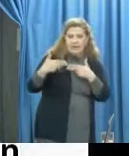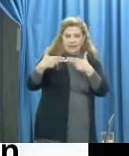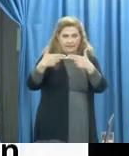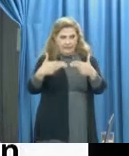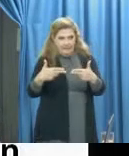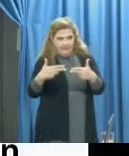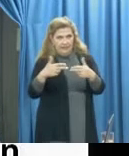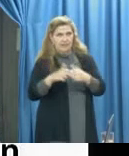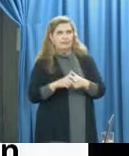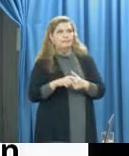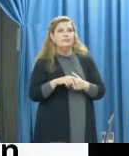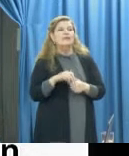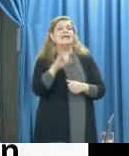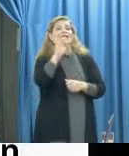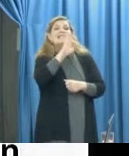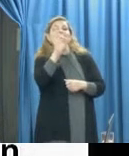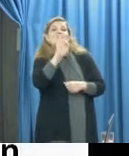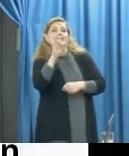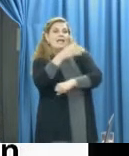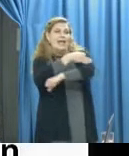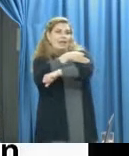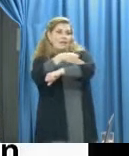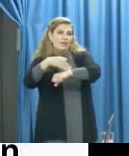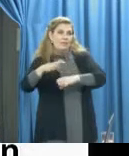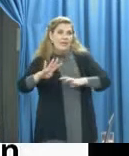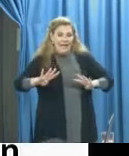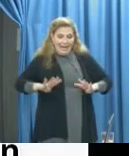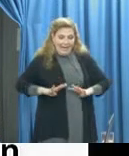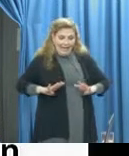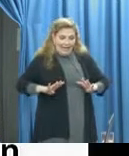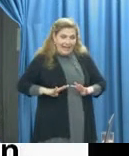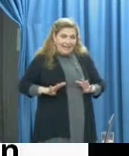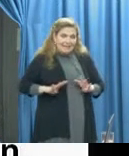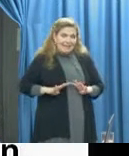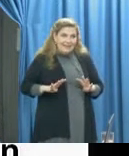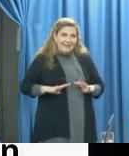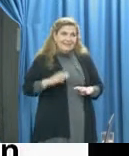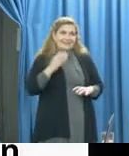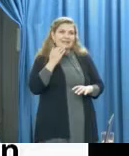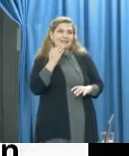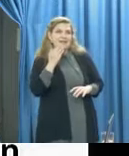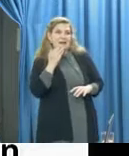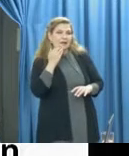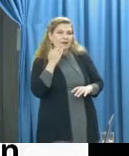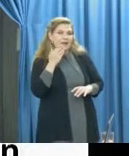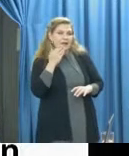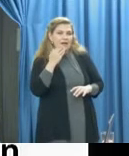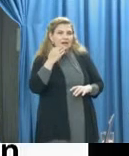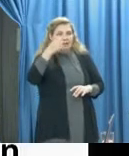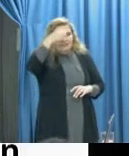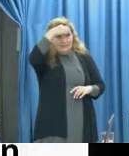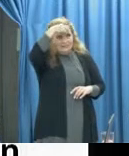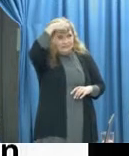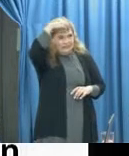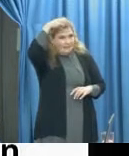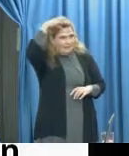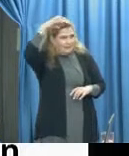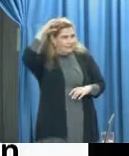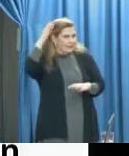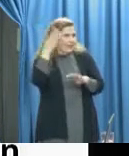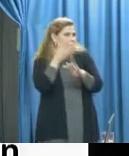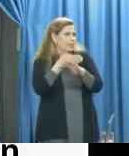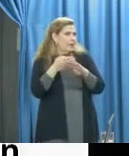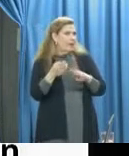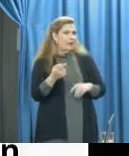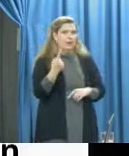Si en la familia tenemos características dismórficas, por decir, todos tienen el mechón blanco y